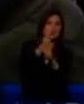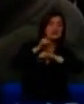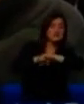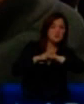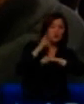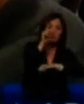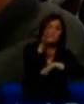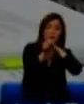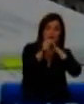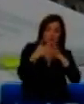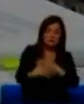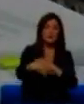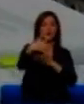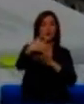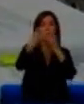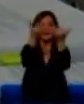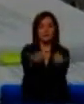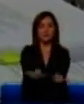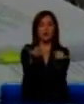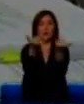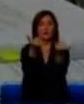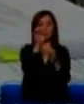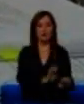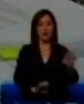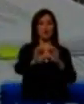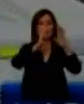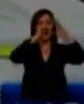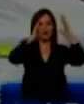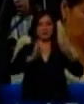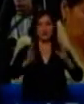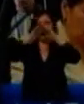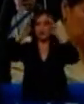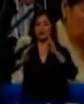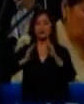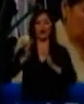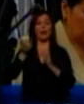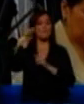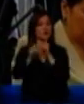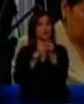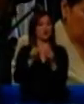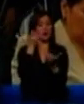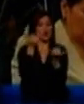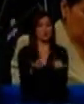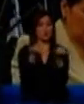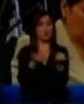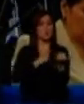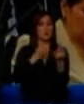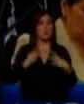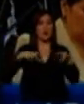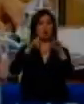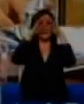año desde su vigencia para que se actualicen los catastros y para que los ciudadanos puedan actualizar el costo de sus predios.